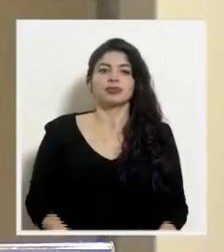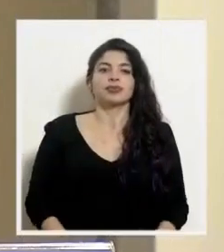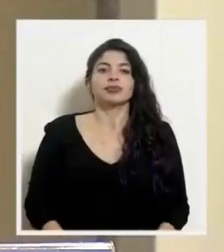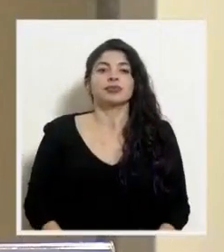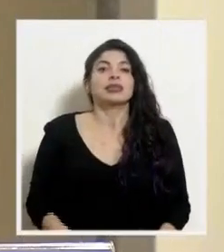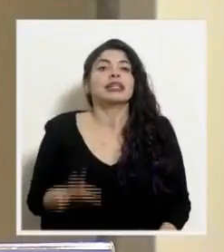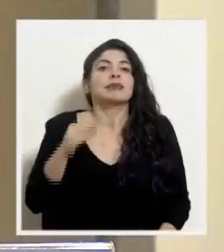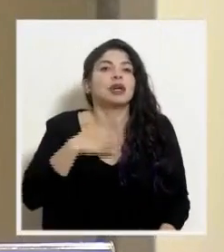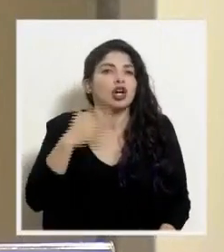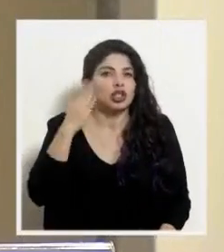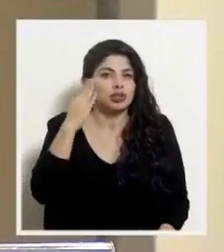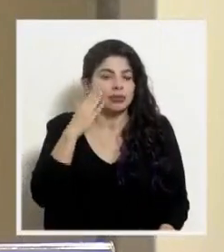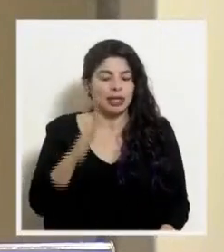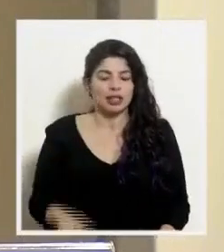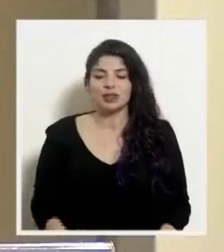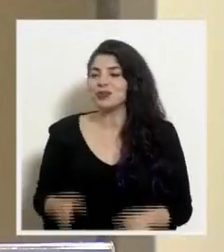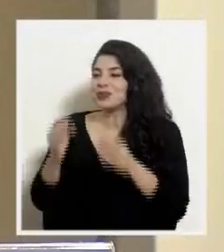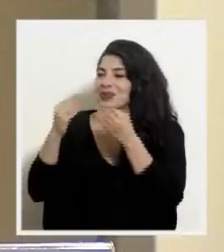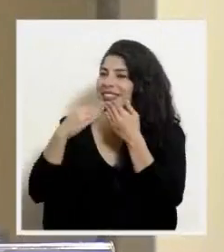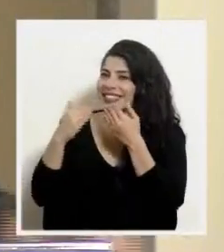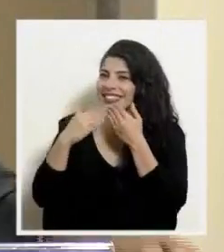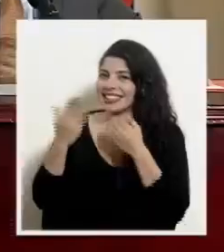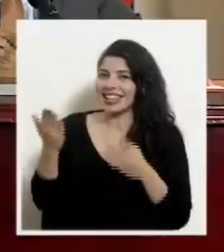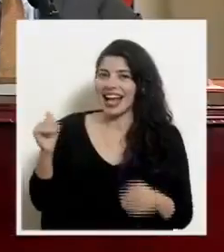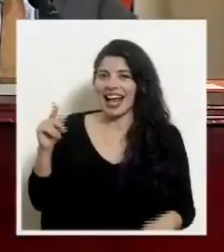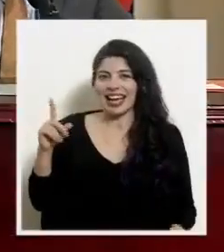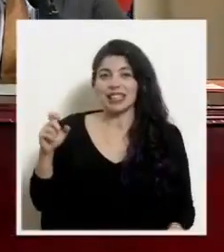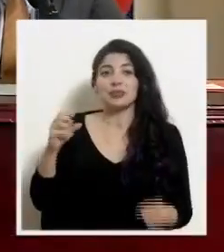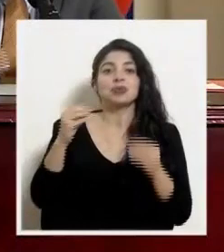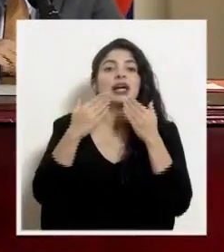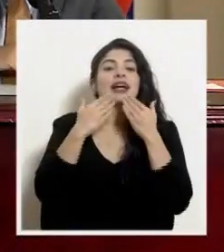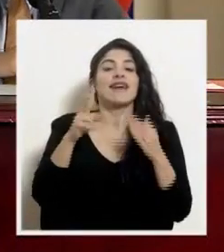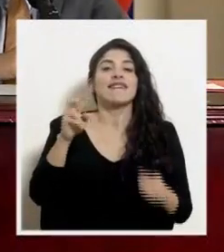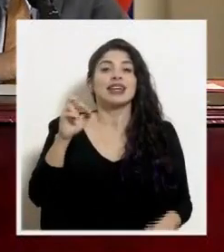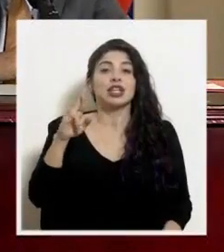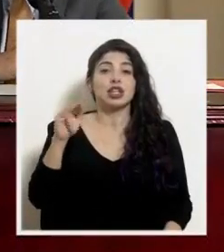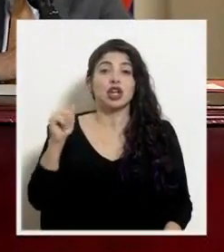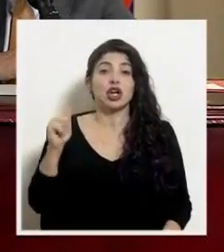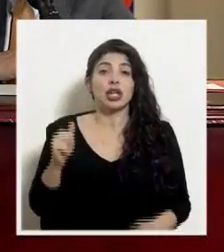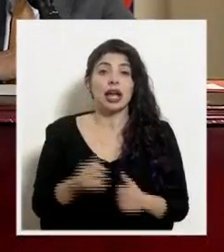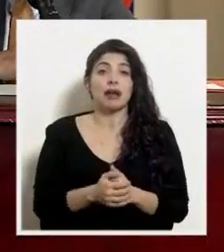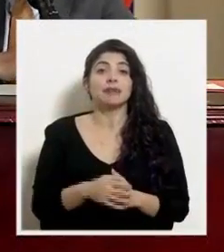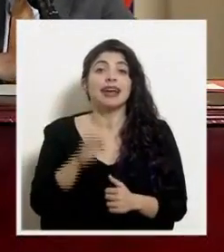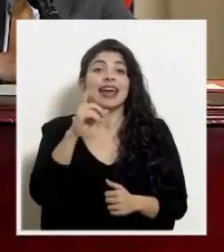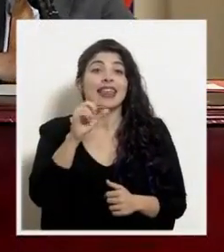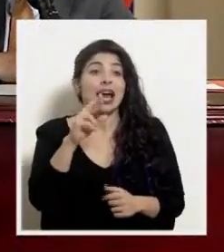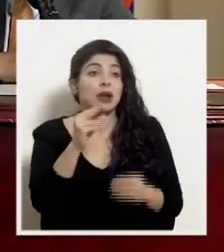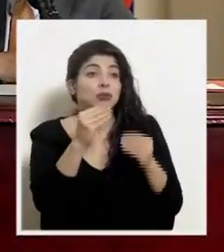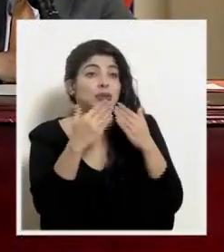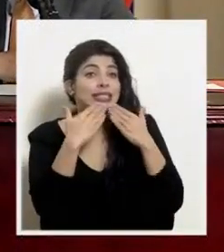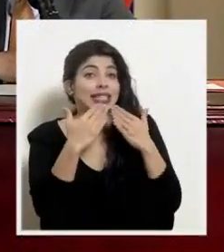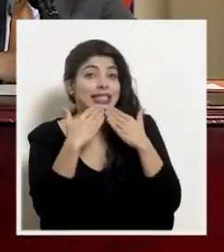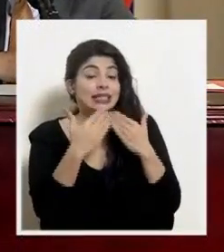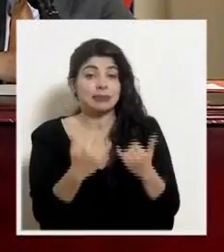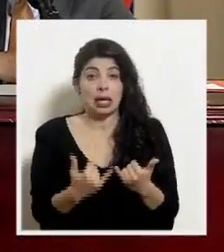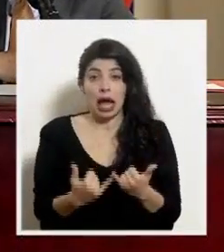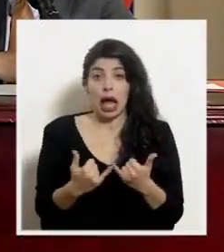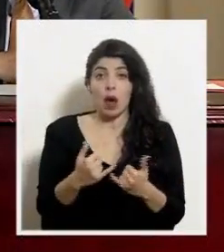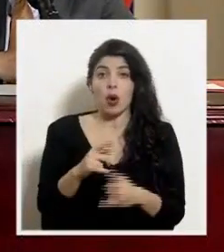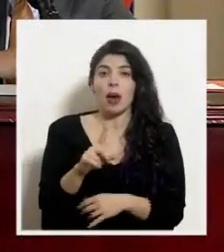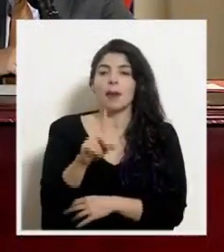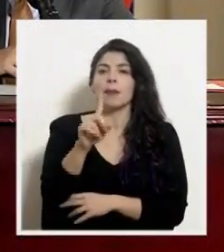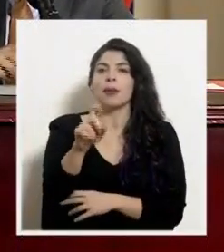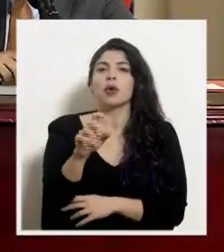y conocimientos. Muchísimas gracias, don Alex, muchísimas gracias, doña Victoria. Don Edgar, muchas gracias. A continuación